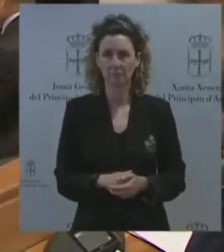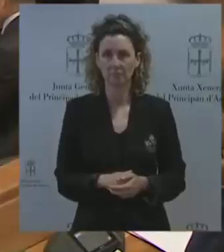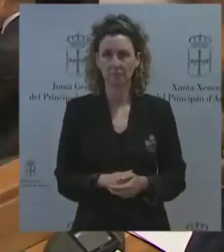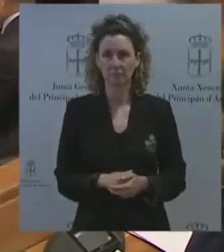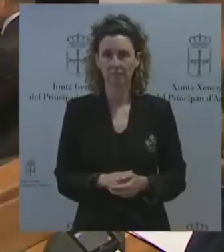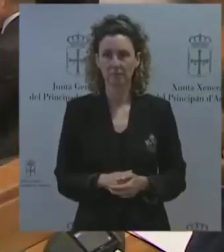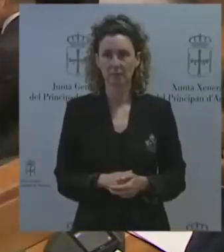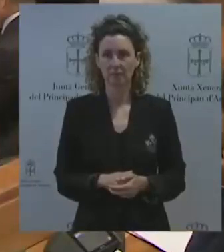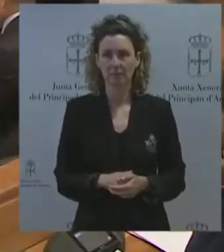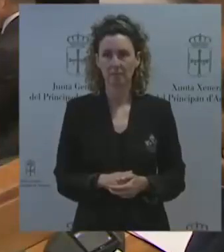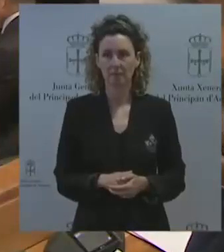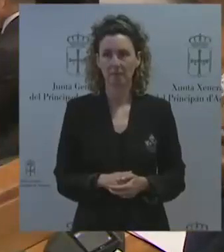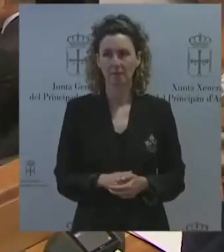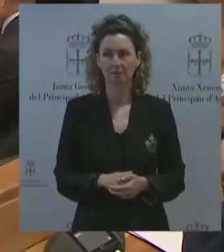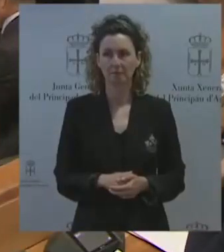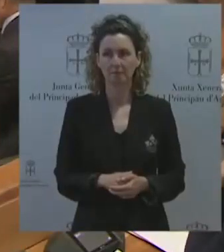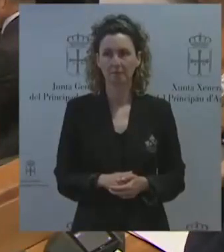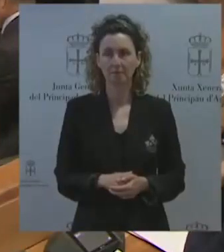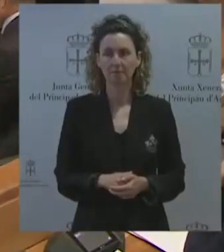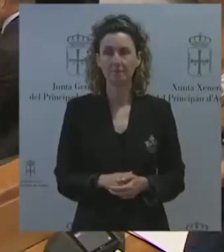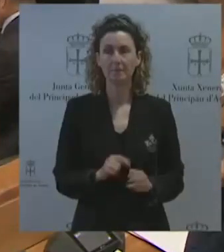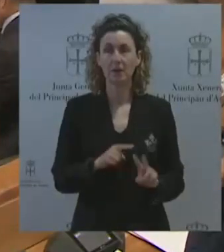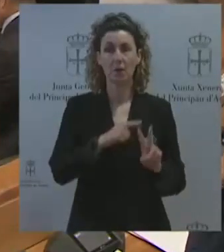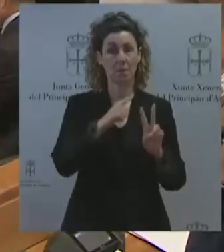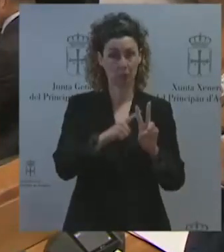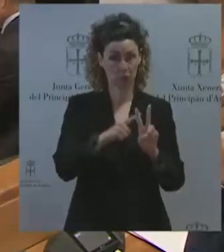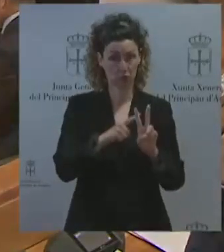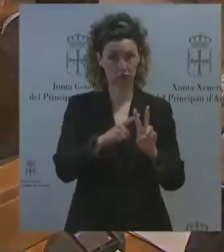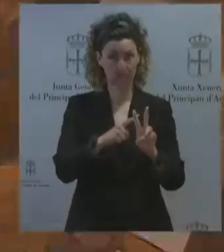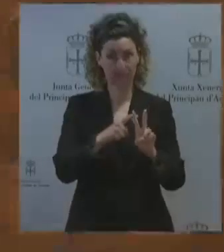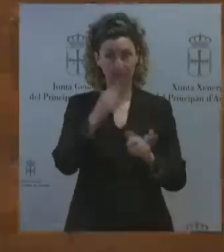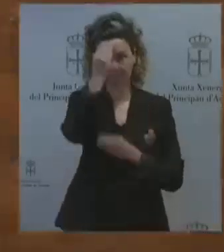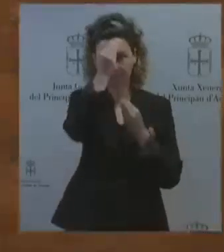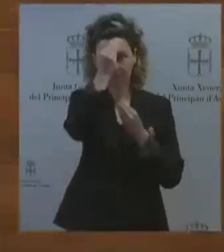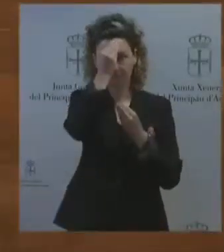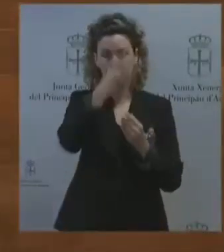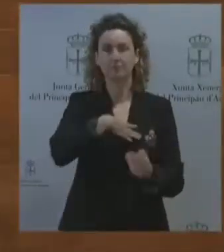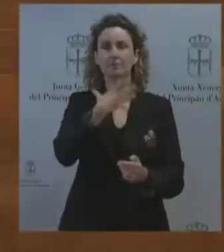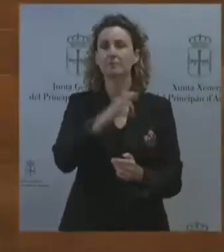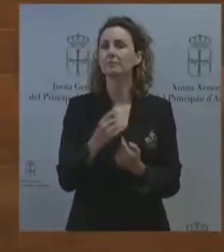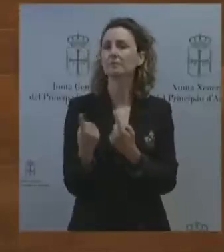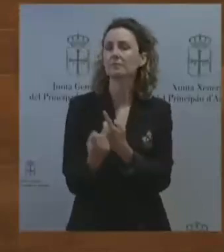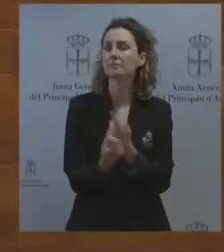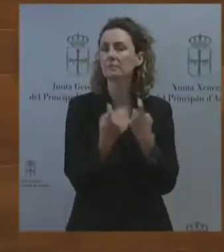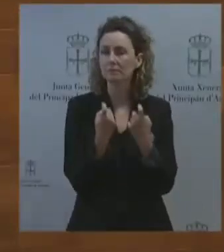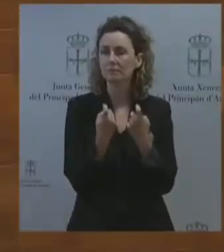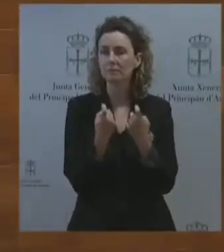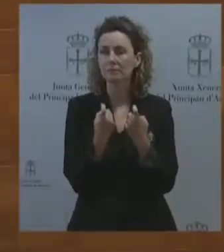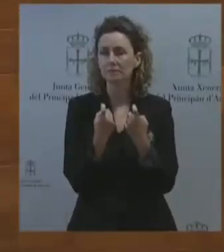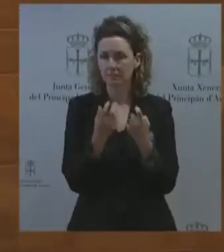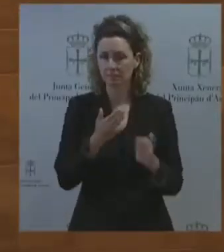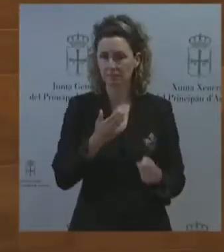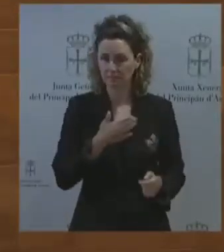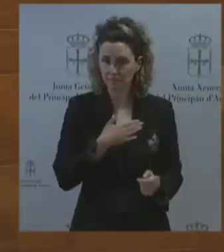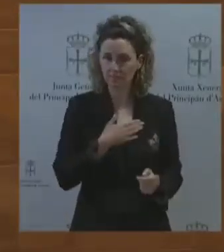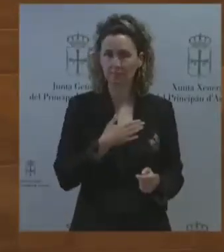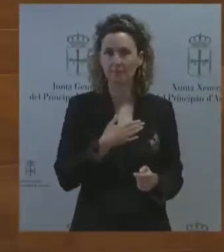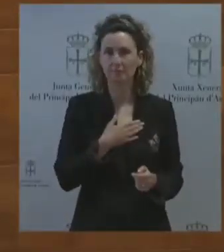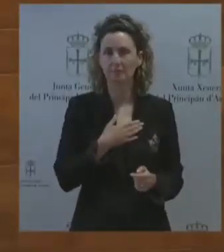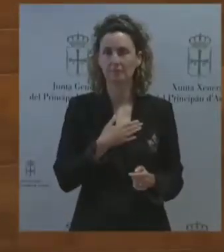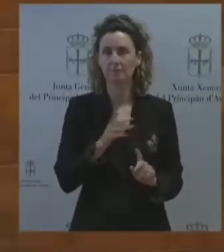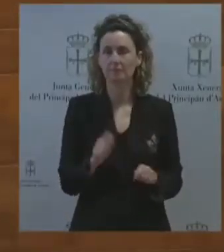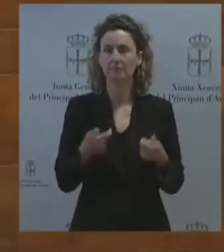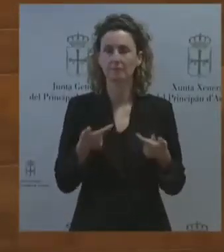En Vox pensamos que es posible y necesario conservar nuestro enorme patrimonio natural haciéndolo compatible con las